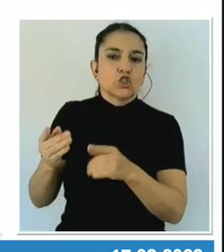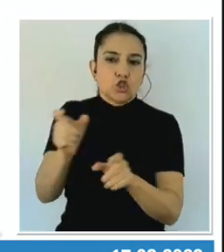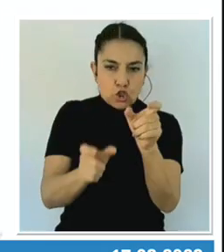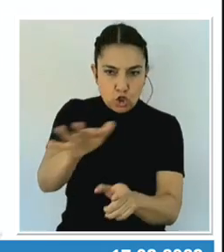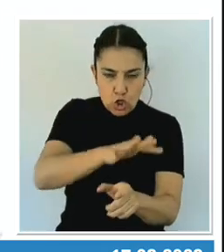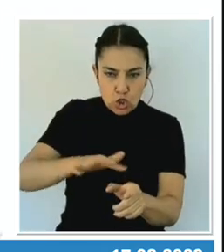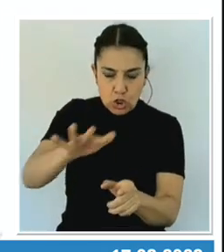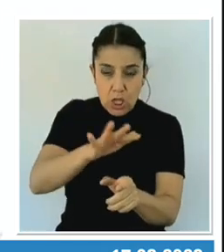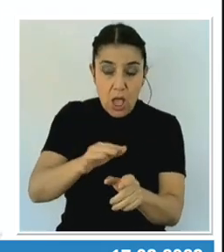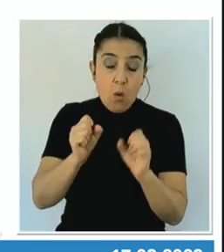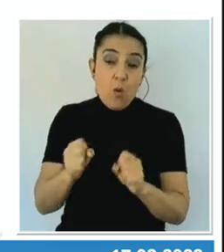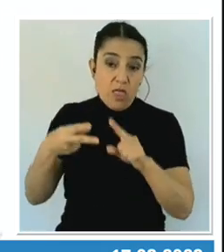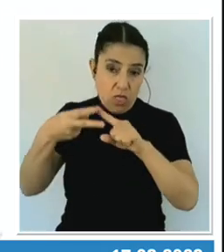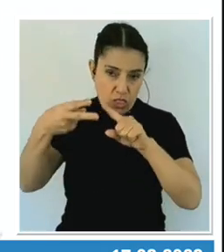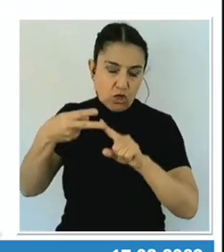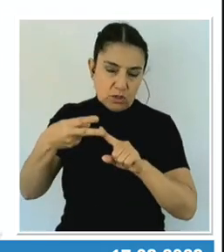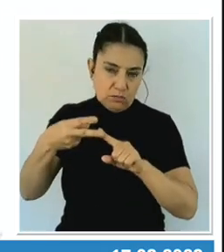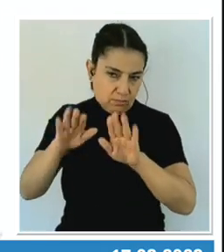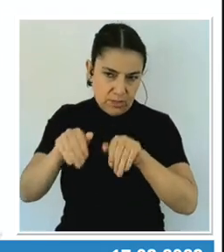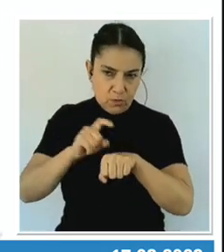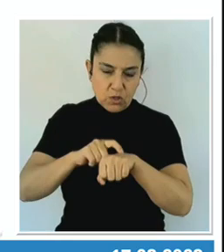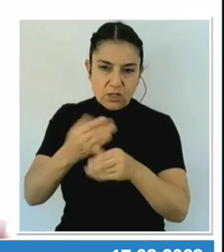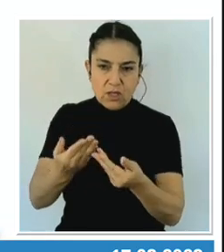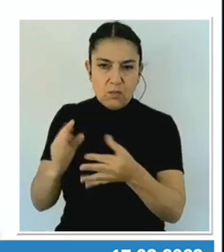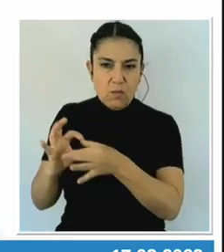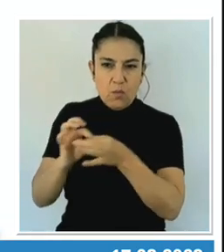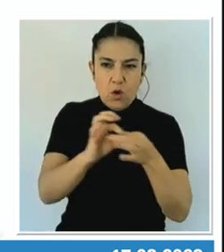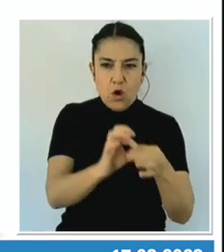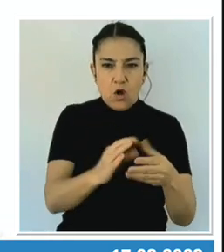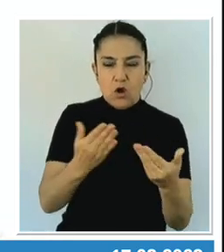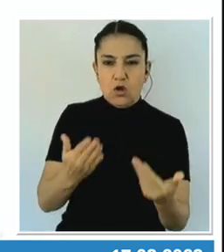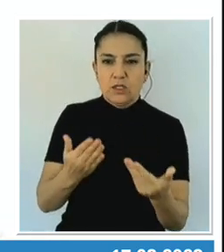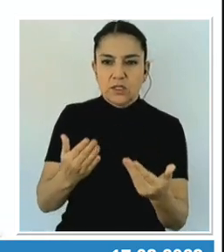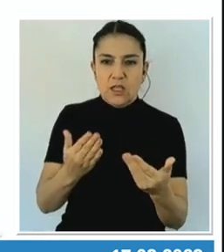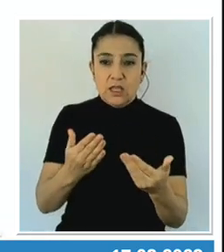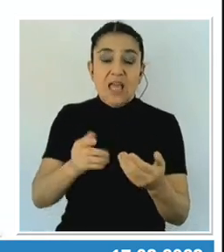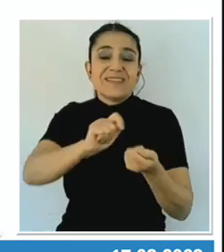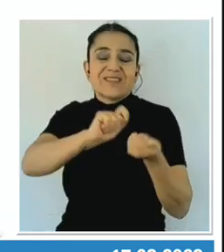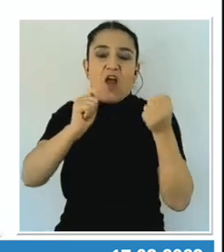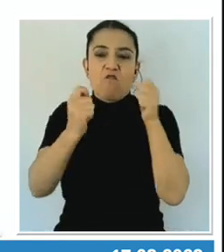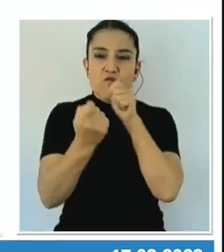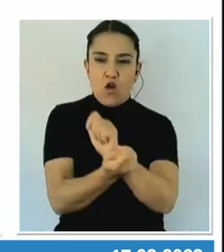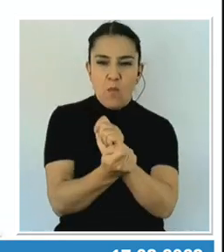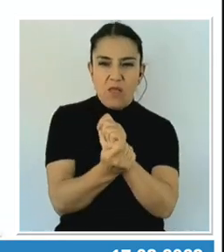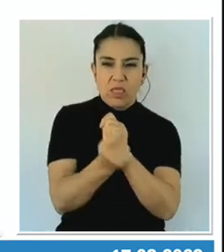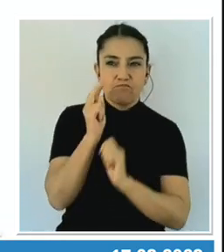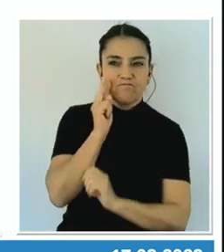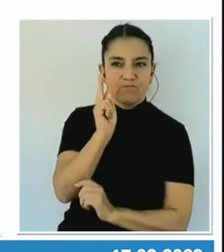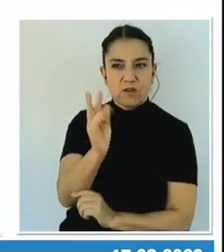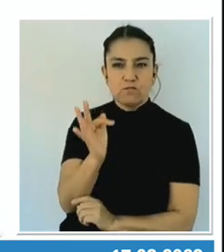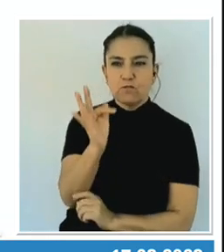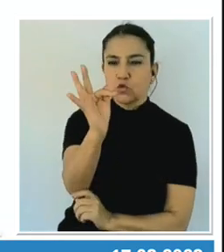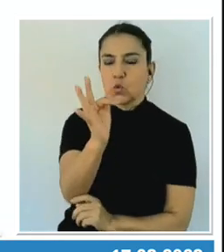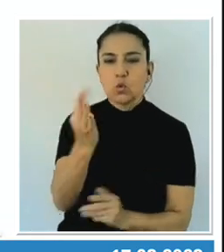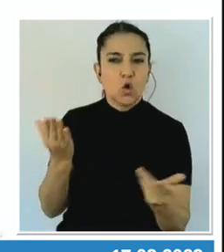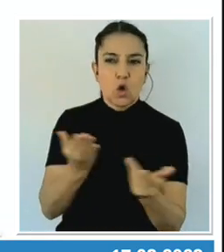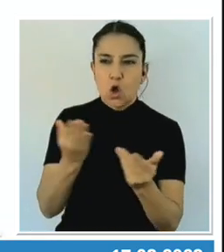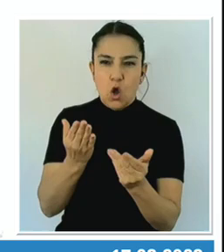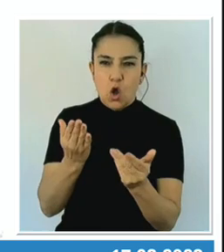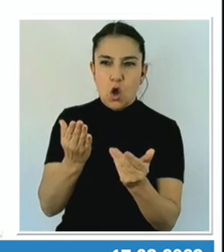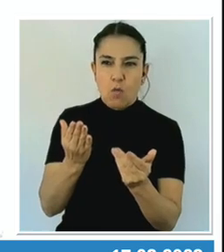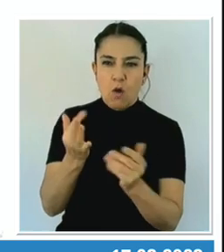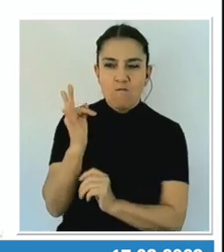a la vez. Y tener, por tanto, vocación transformadora, mirar hacia el futuro como un horizonte que requiere